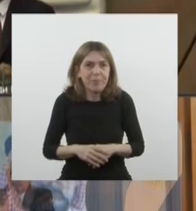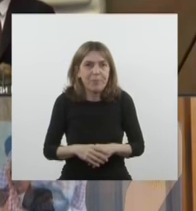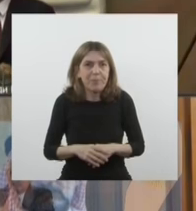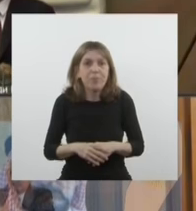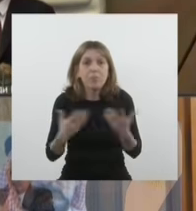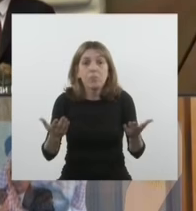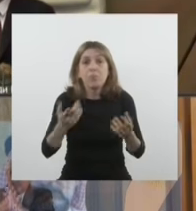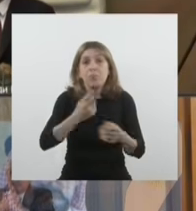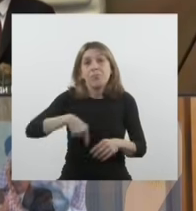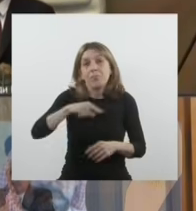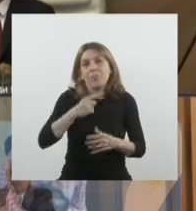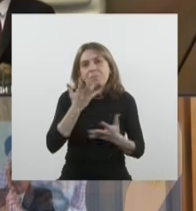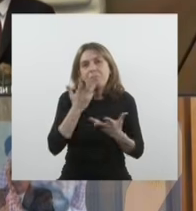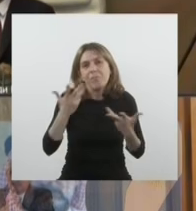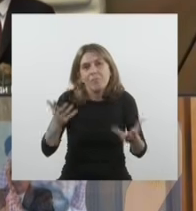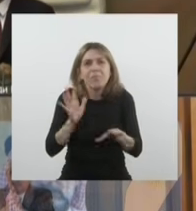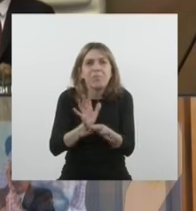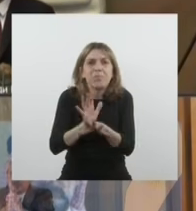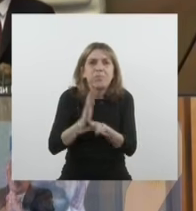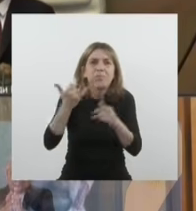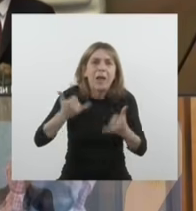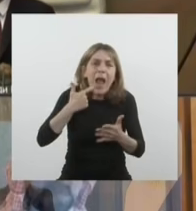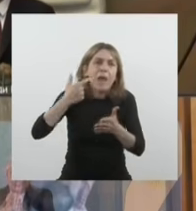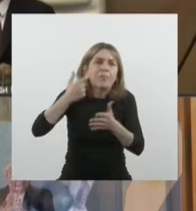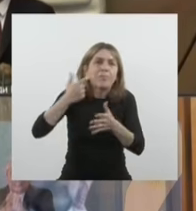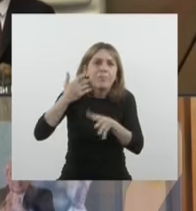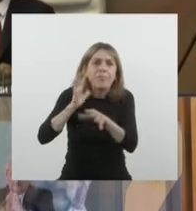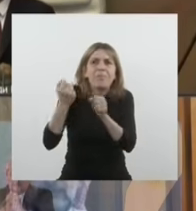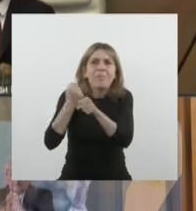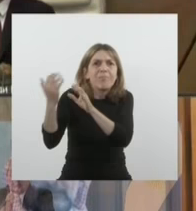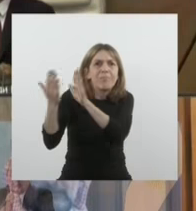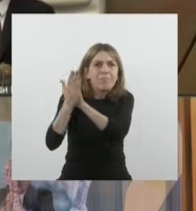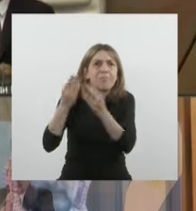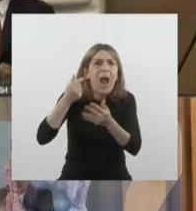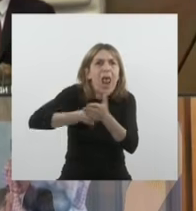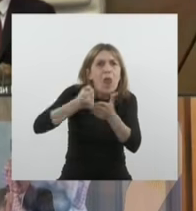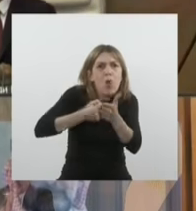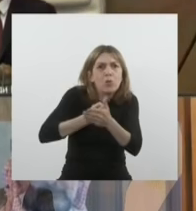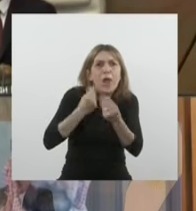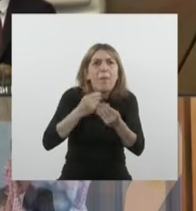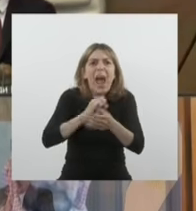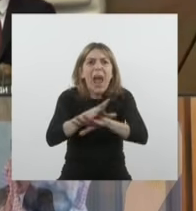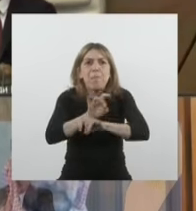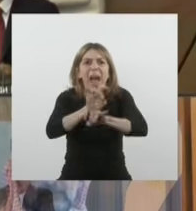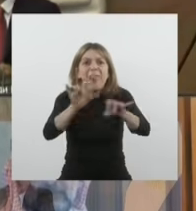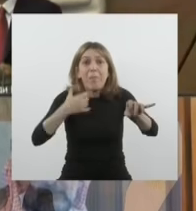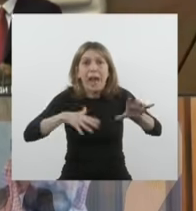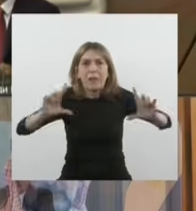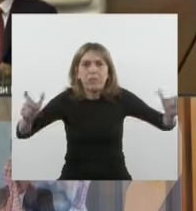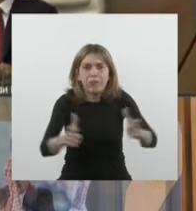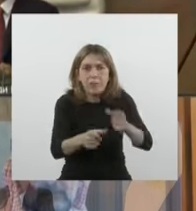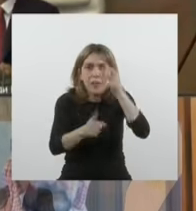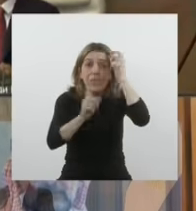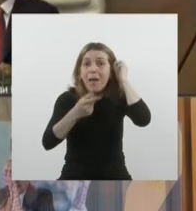nos complace desempeñar esa parte de la lucha contra la argentina y por concluir